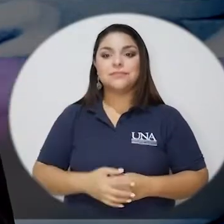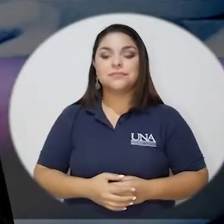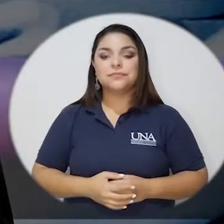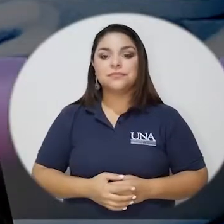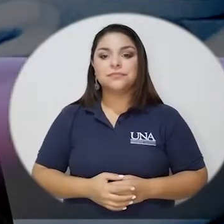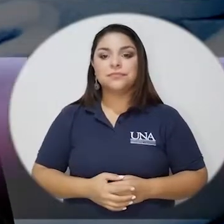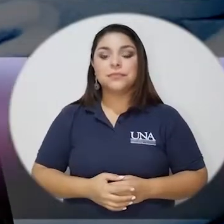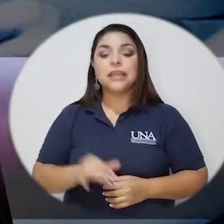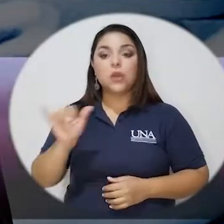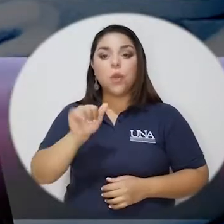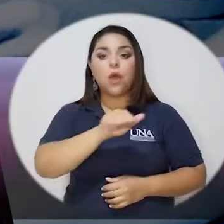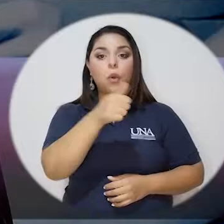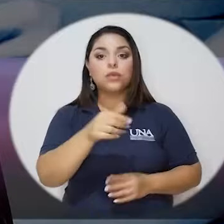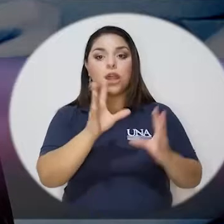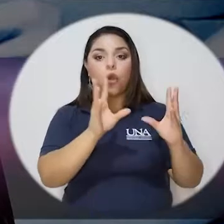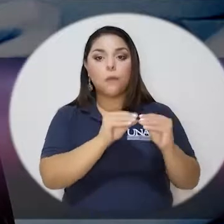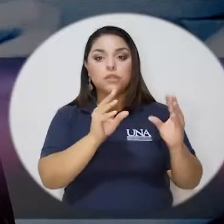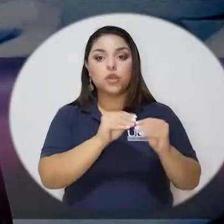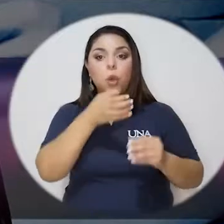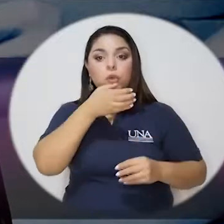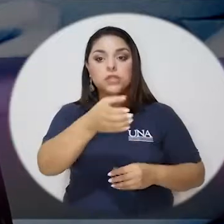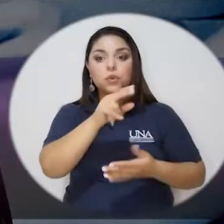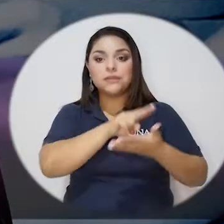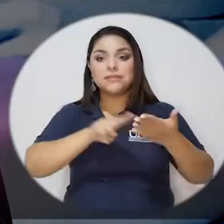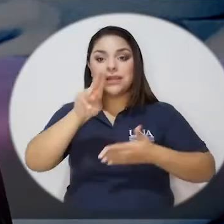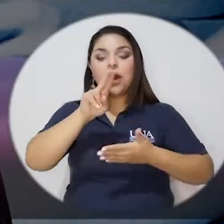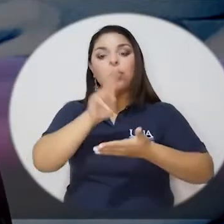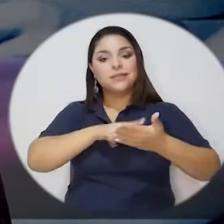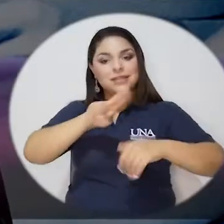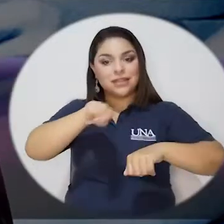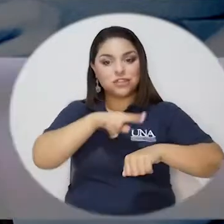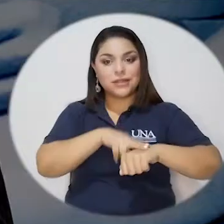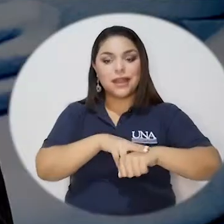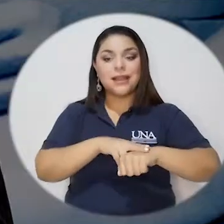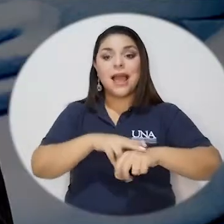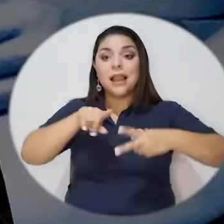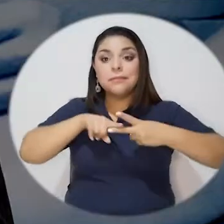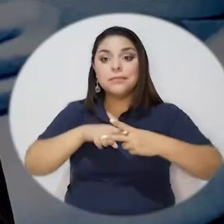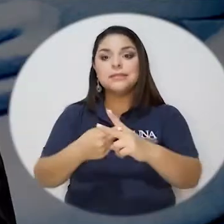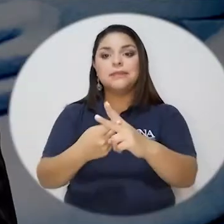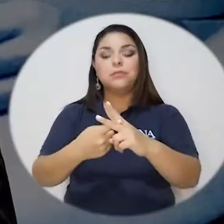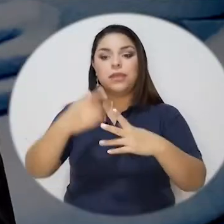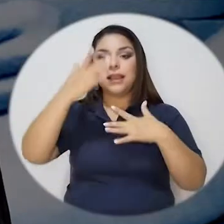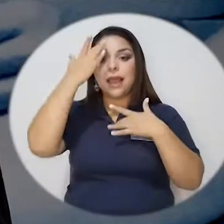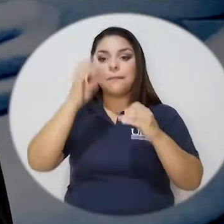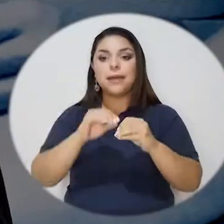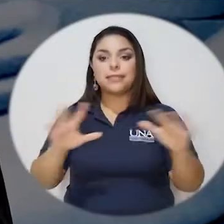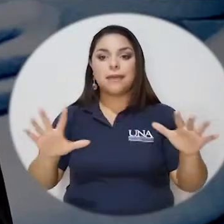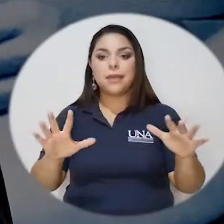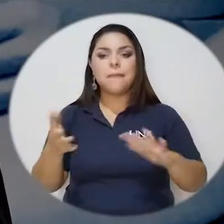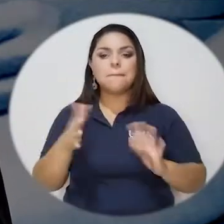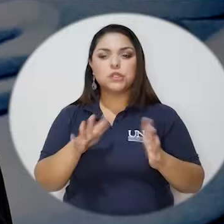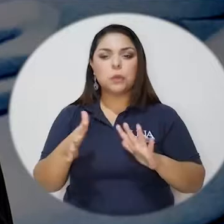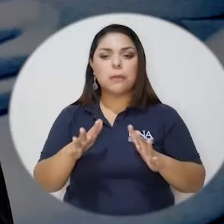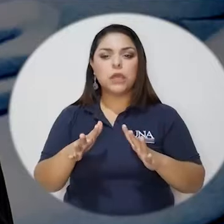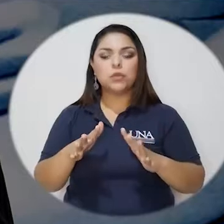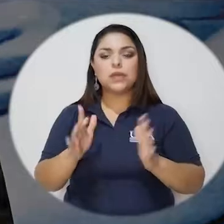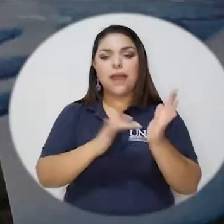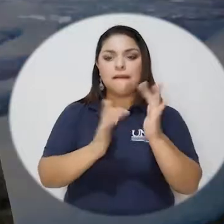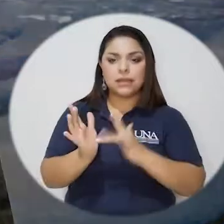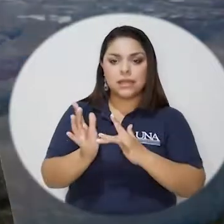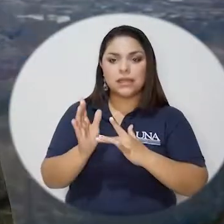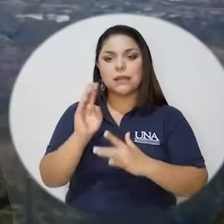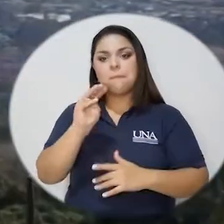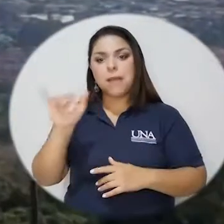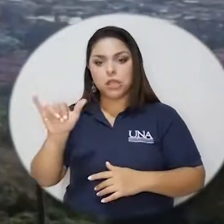director, como esta otra comisión del Consejo Universitario de la Universidad Nacional, al principio de la pandemia, por